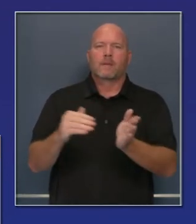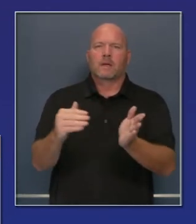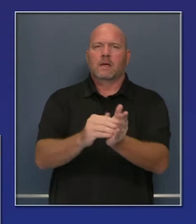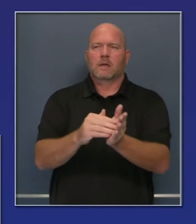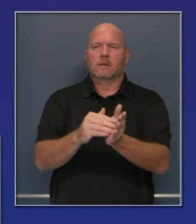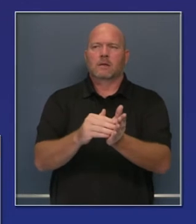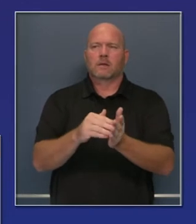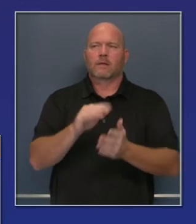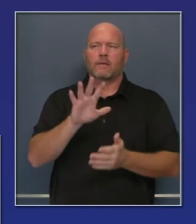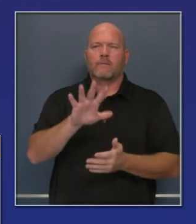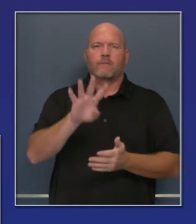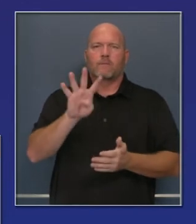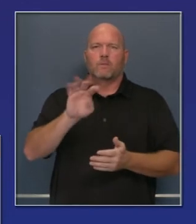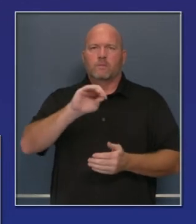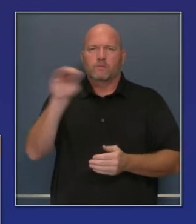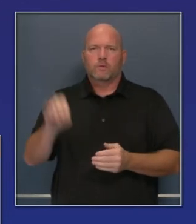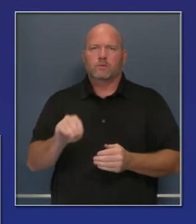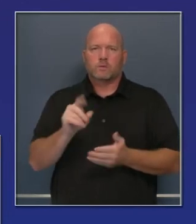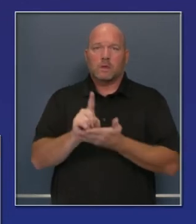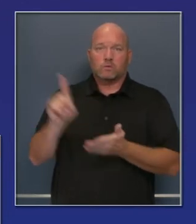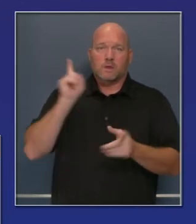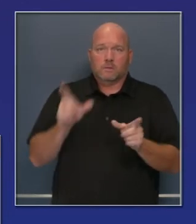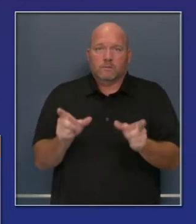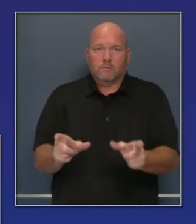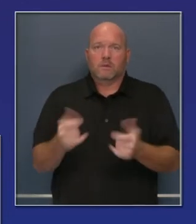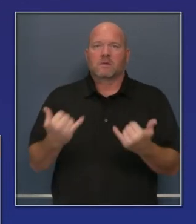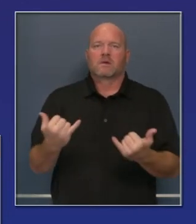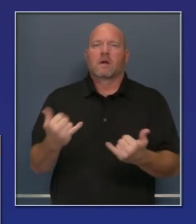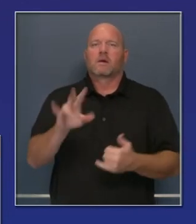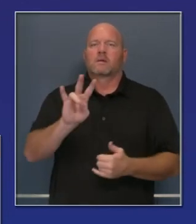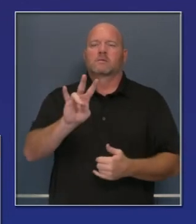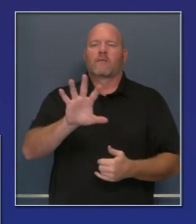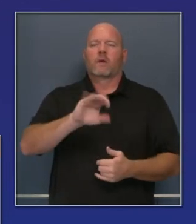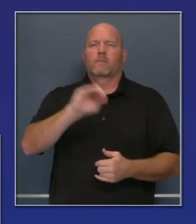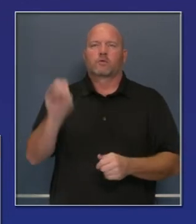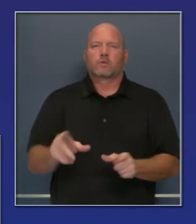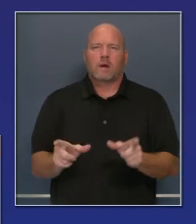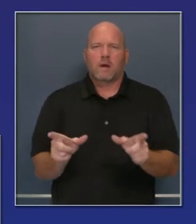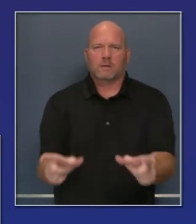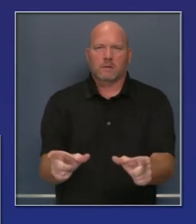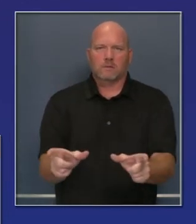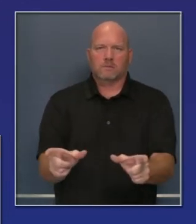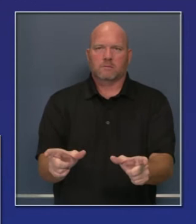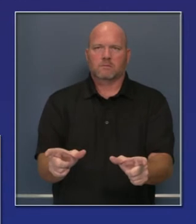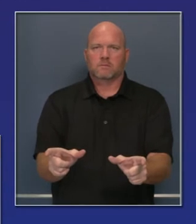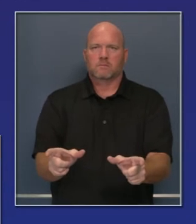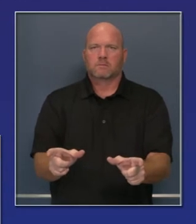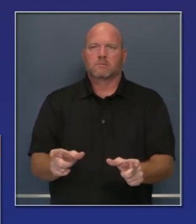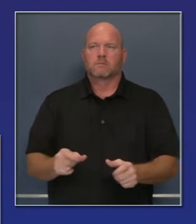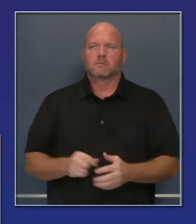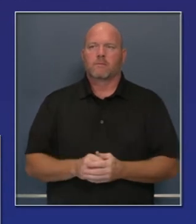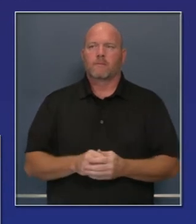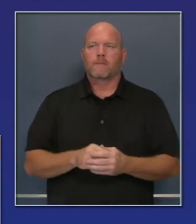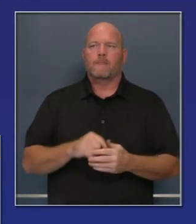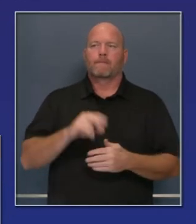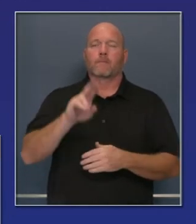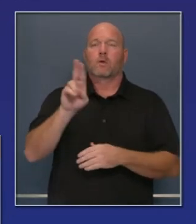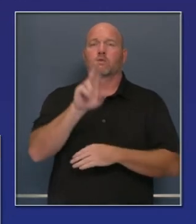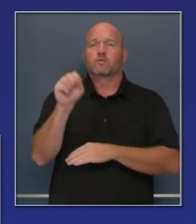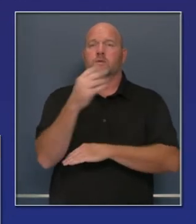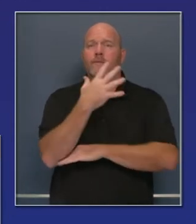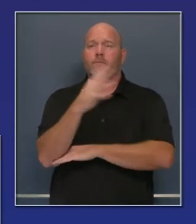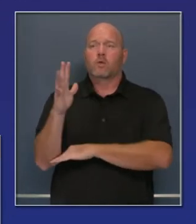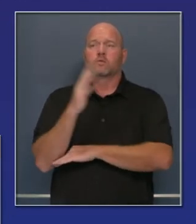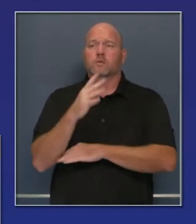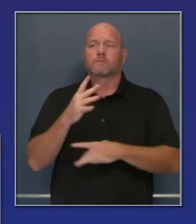acres calcinados a 54% de contención. Hoy día está a 75% de contención en la parte del norte del complejo de